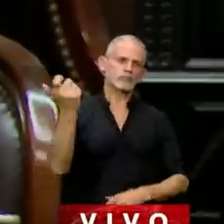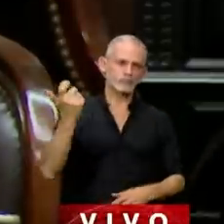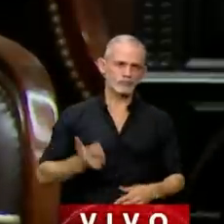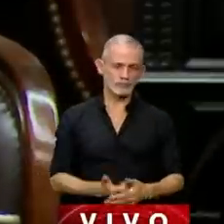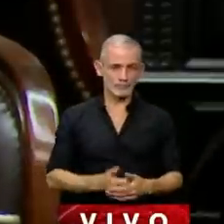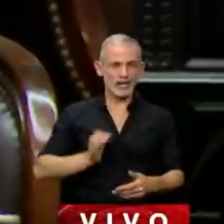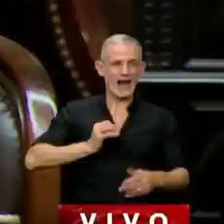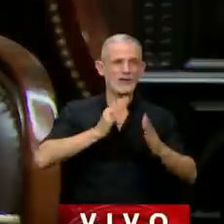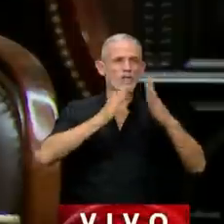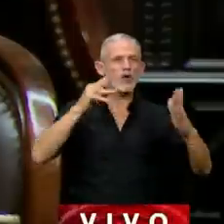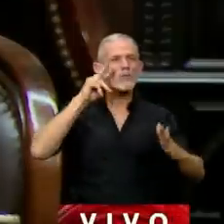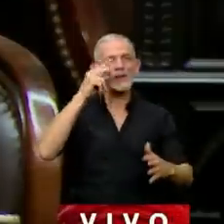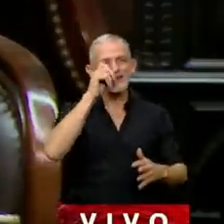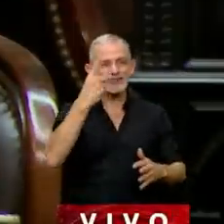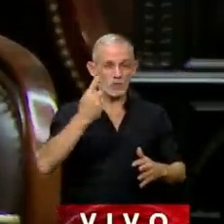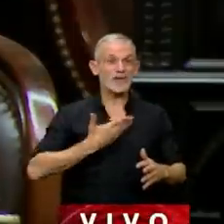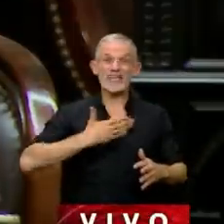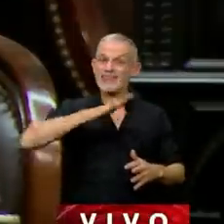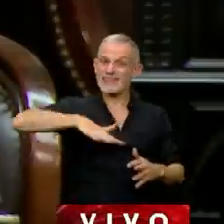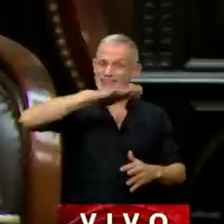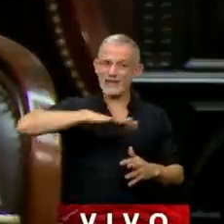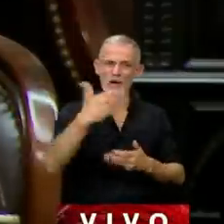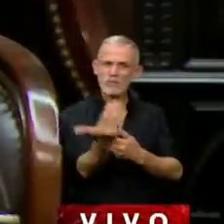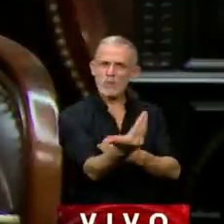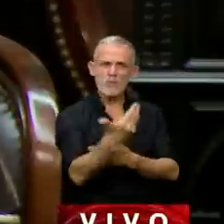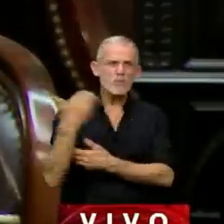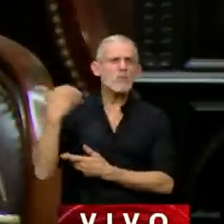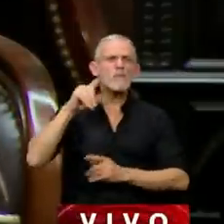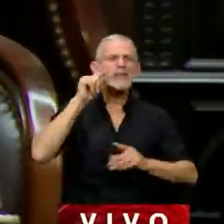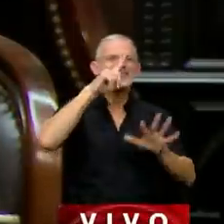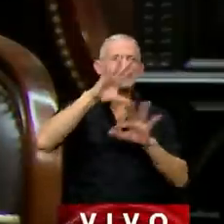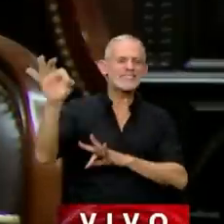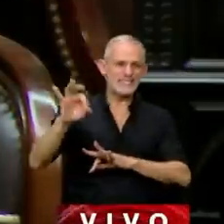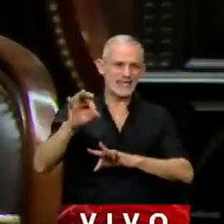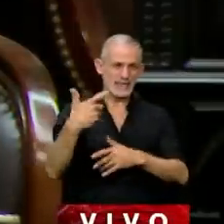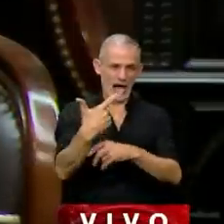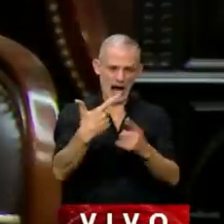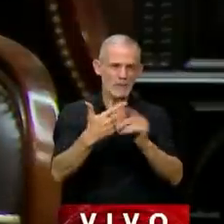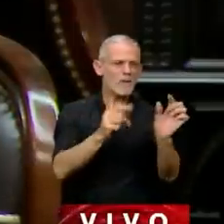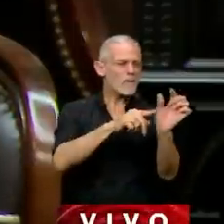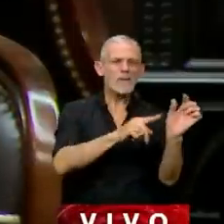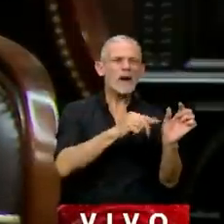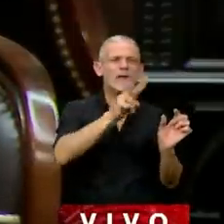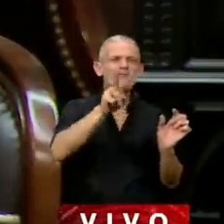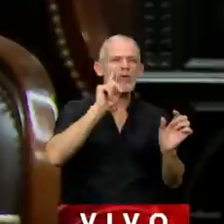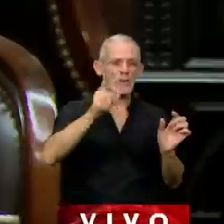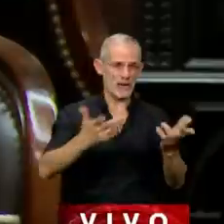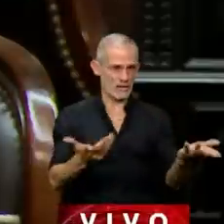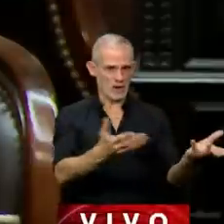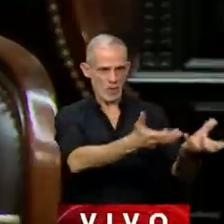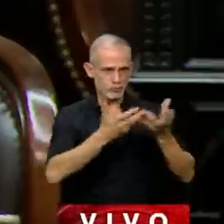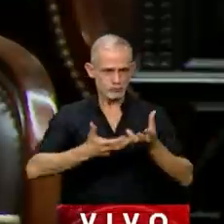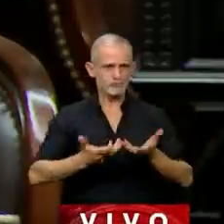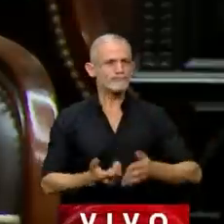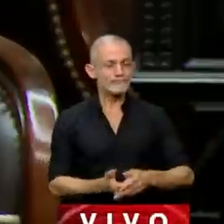y durante el 2021 en Santa Fe se secuestraron 1.700 armas de fuego y 22.000 municiones. Muchas